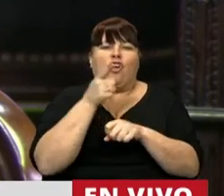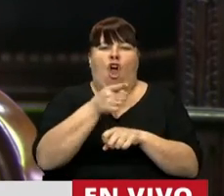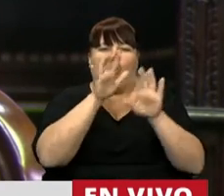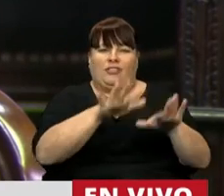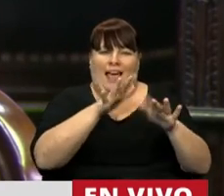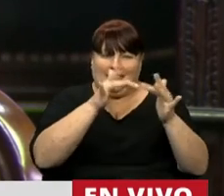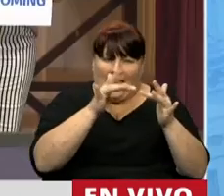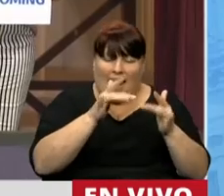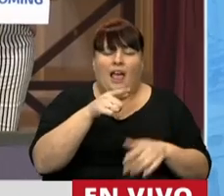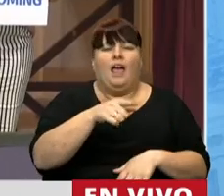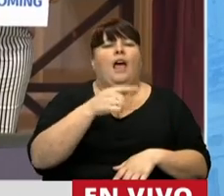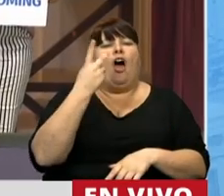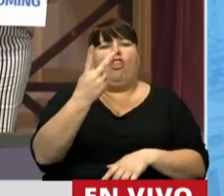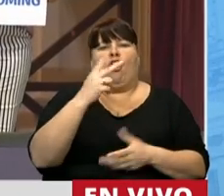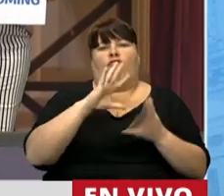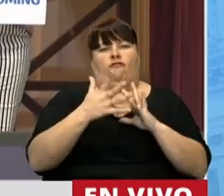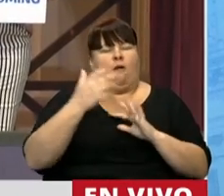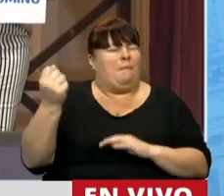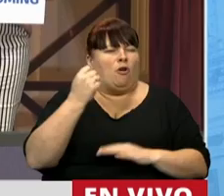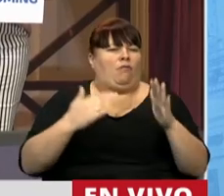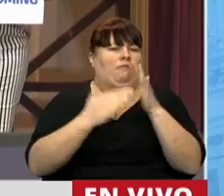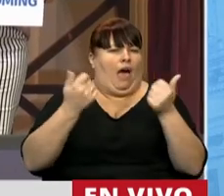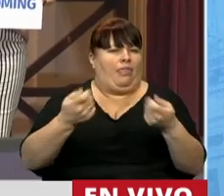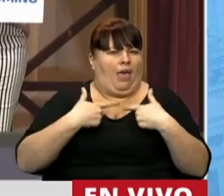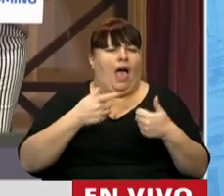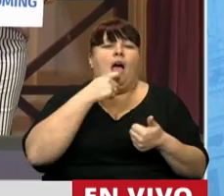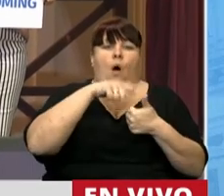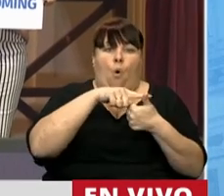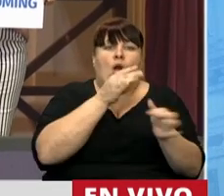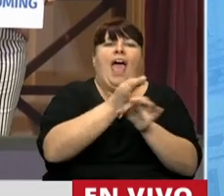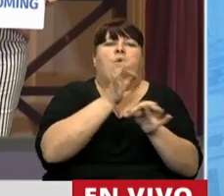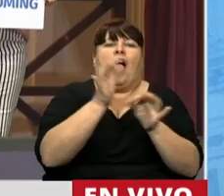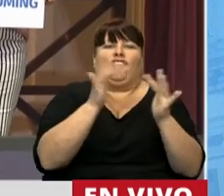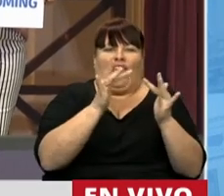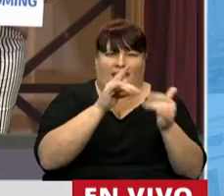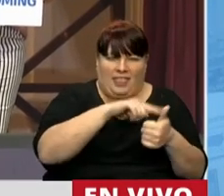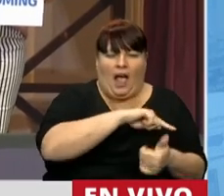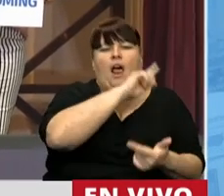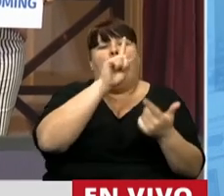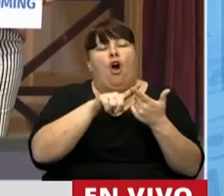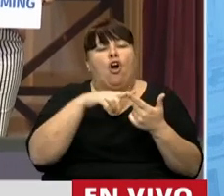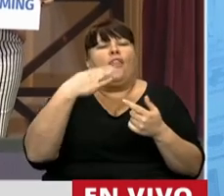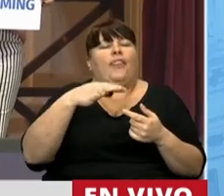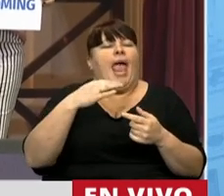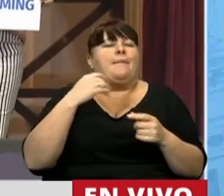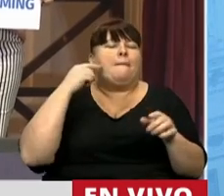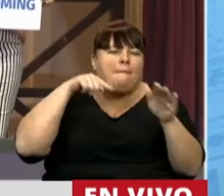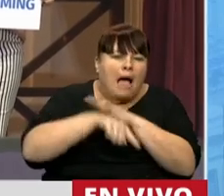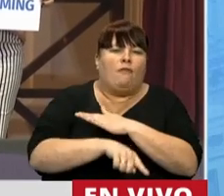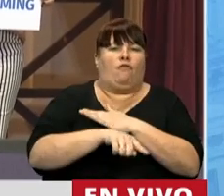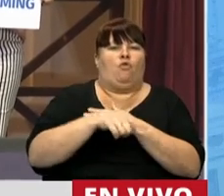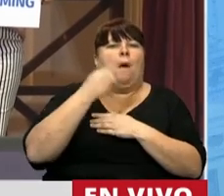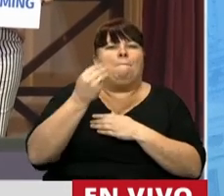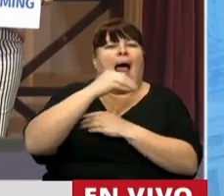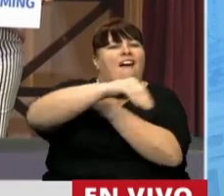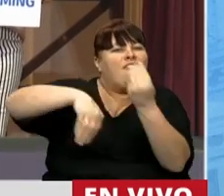Grooming, tenemos entonces 2 herramientas fundamentales. Por un lado, la educación digital, y que debemos ampliarlo también al